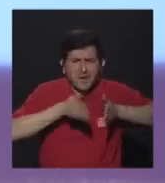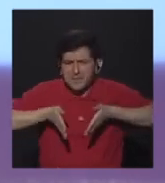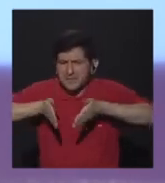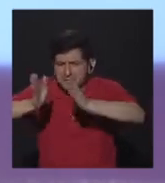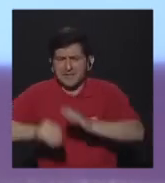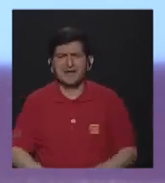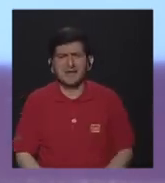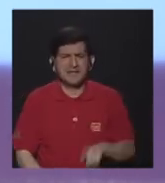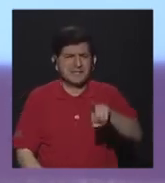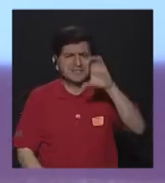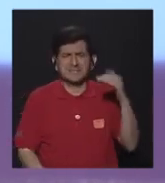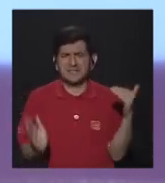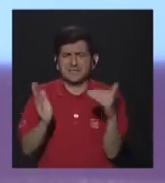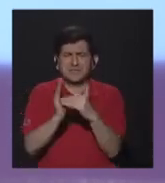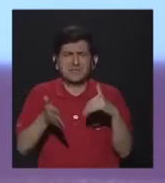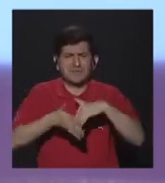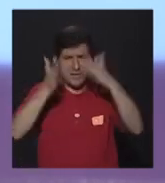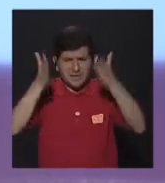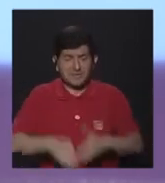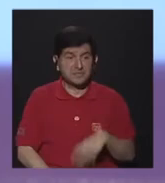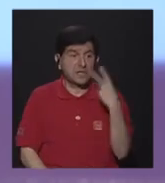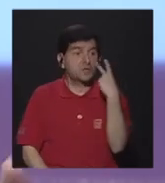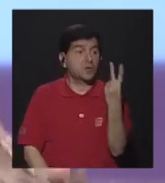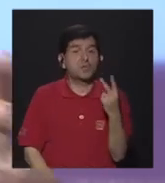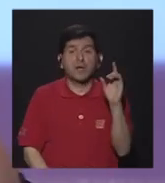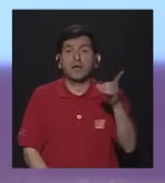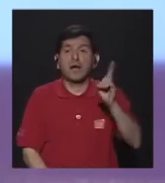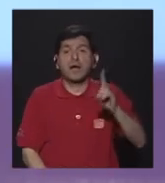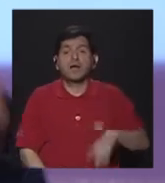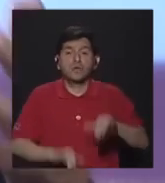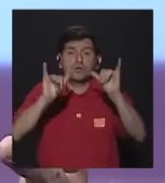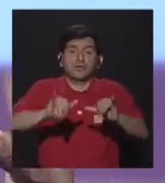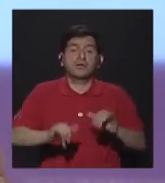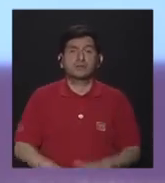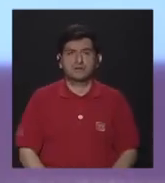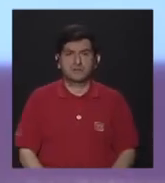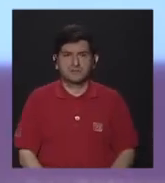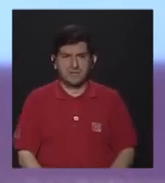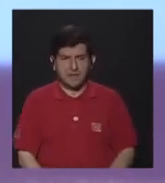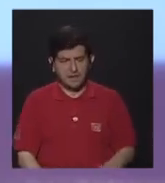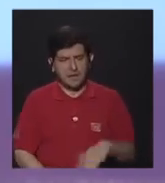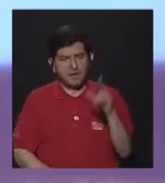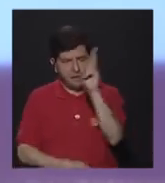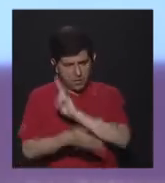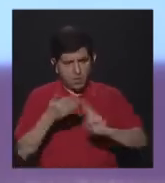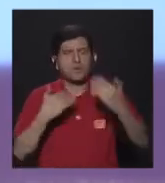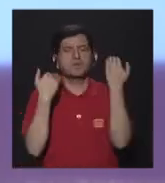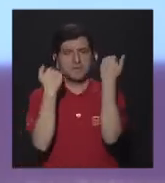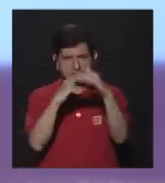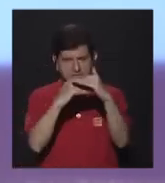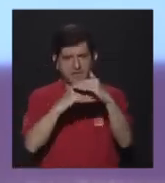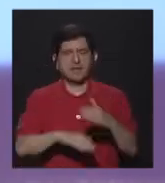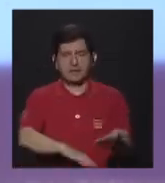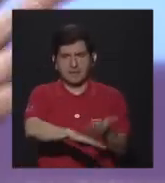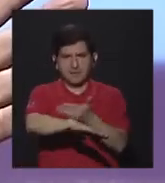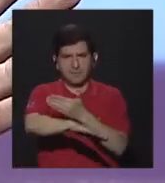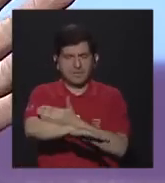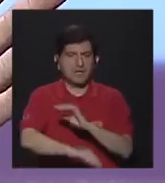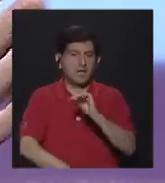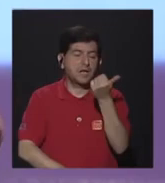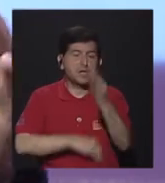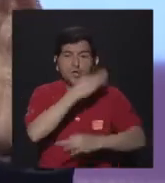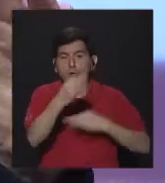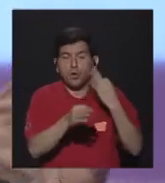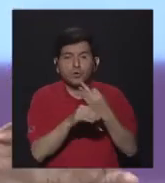de miles de estudiantes circulando viendo a ver no a la universidad tiene que tener un límite de crecimiento y buscar su desarrollo en otras vías